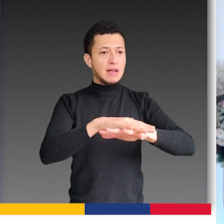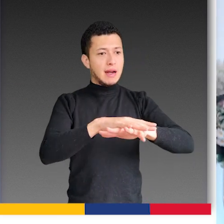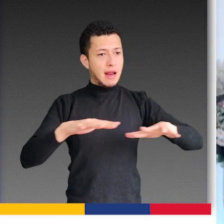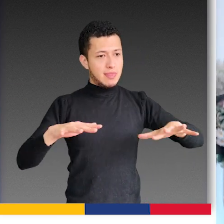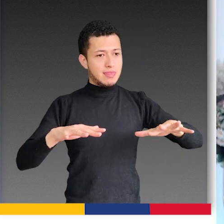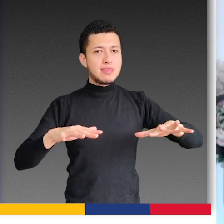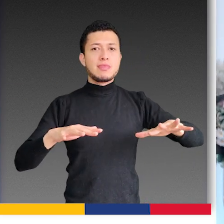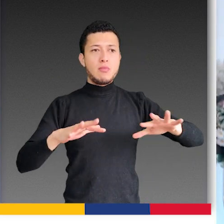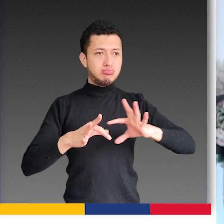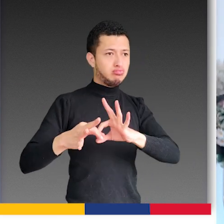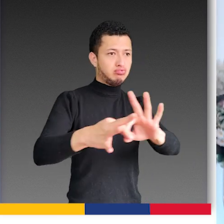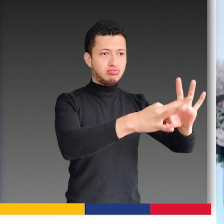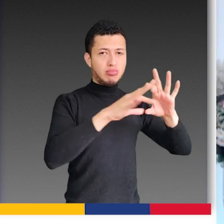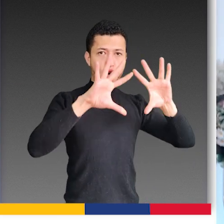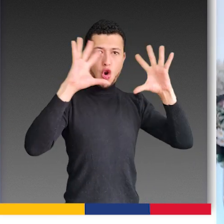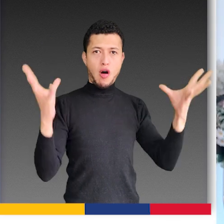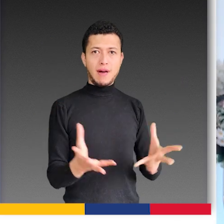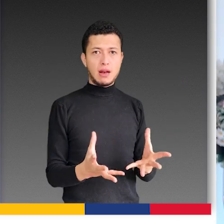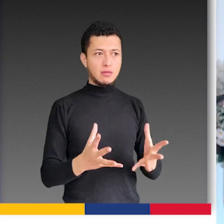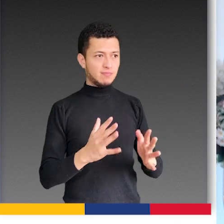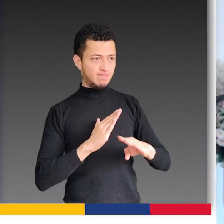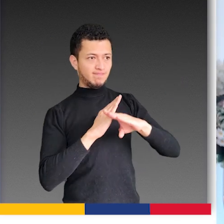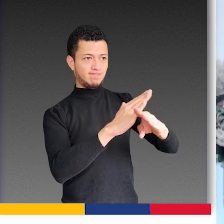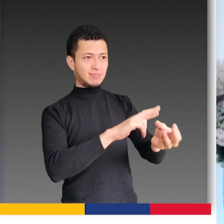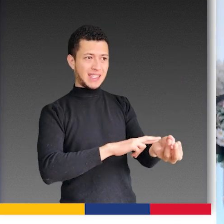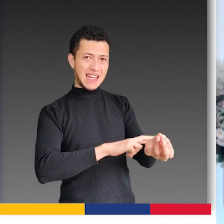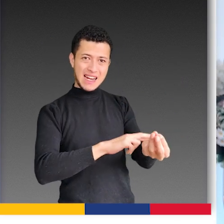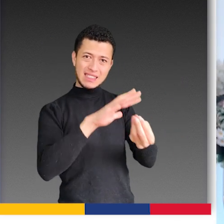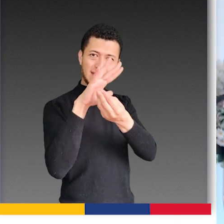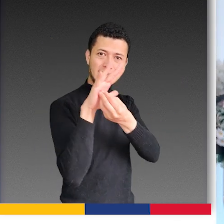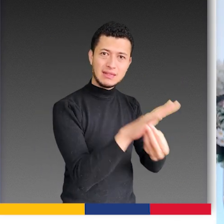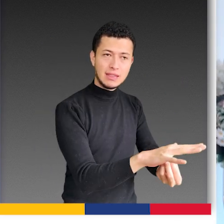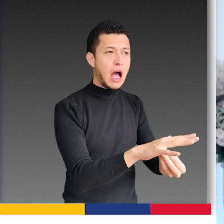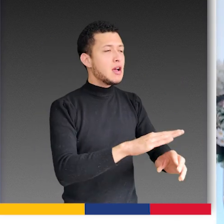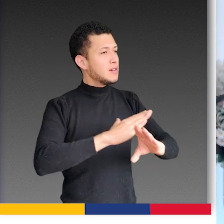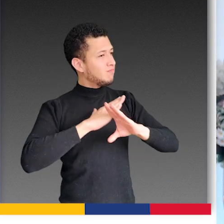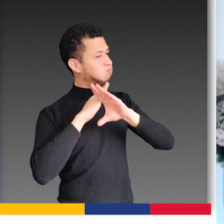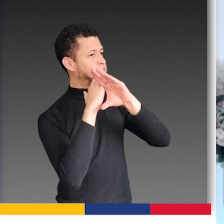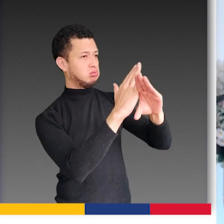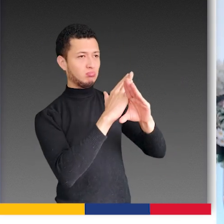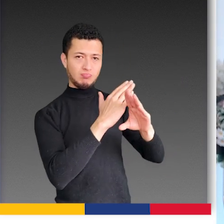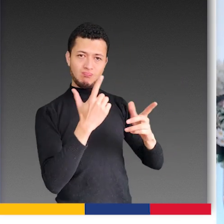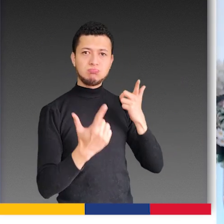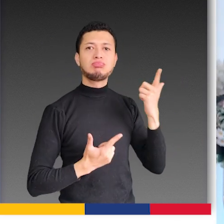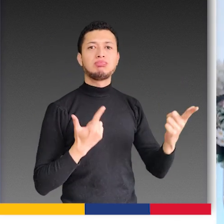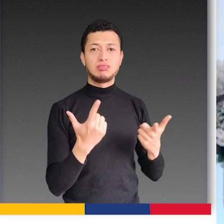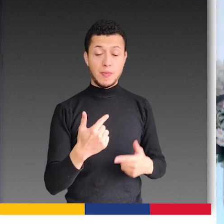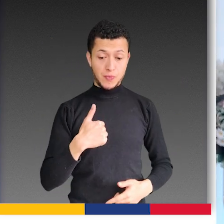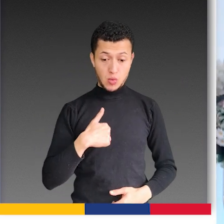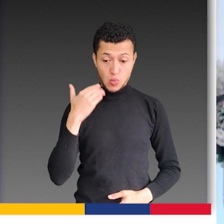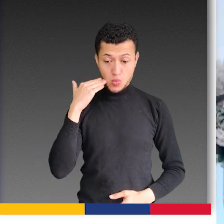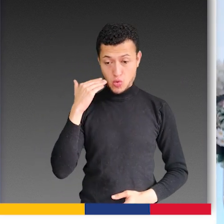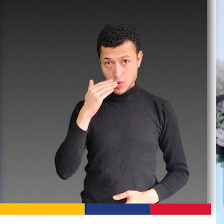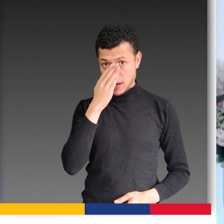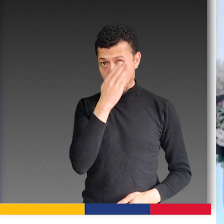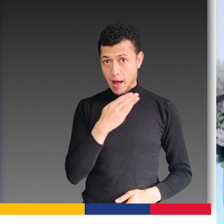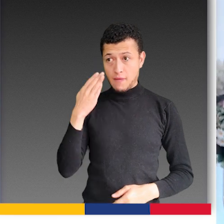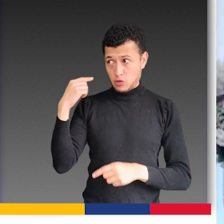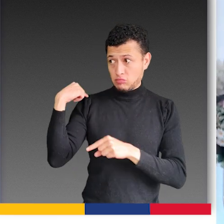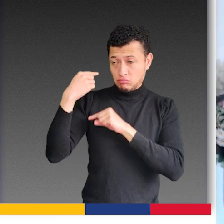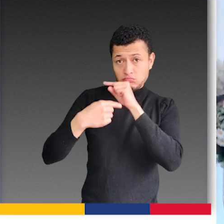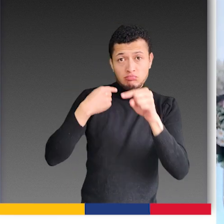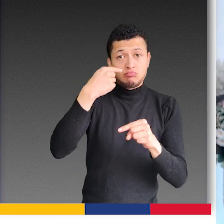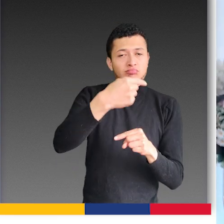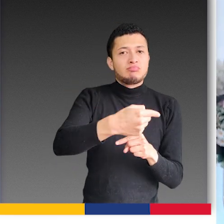la propuesta de construir una red global de combate al racismo y a la discriminación racial. Como